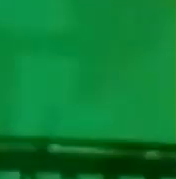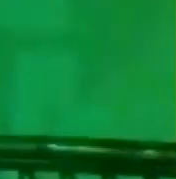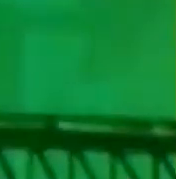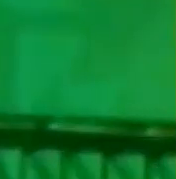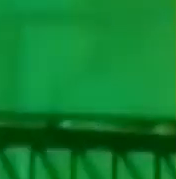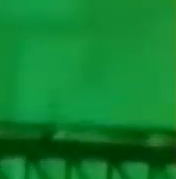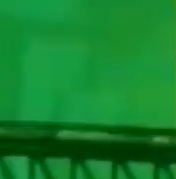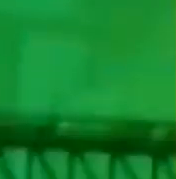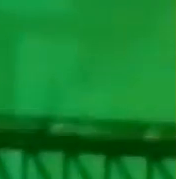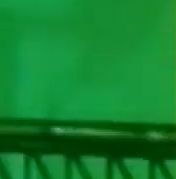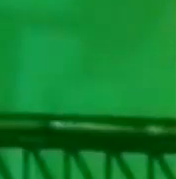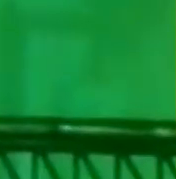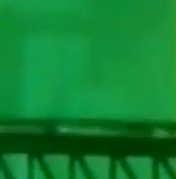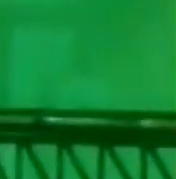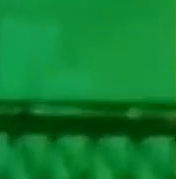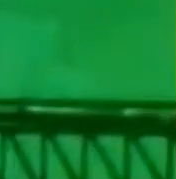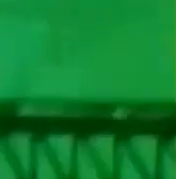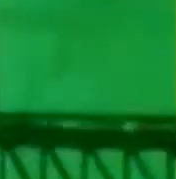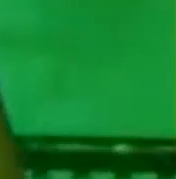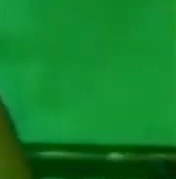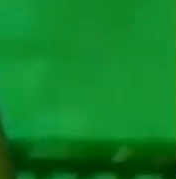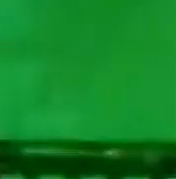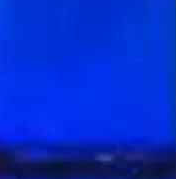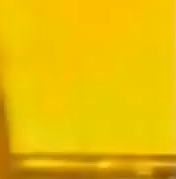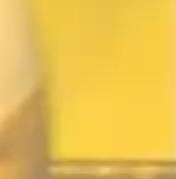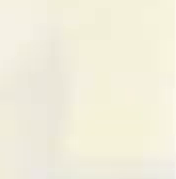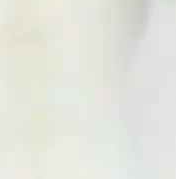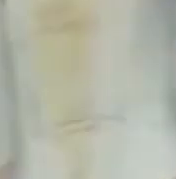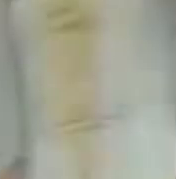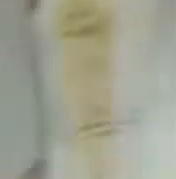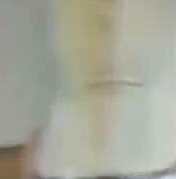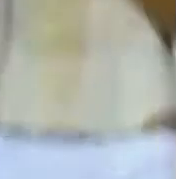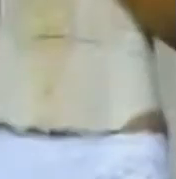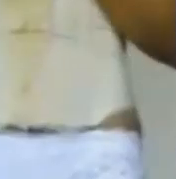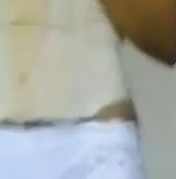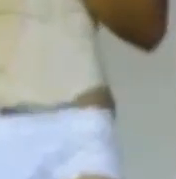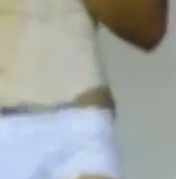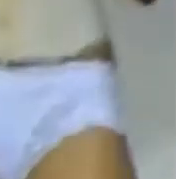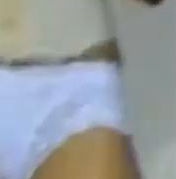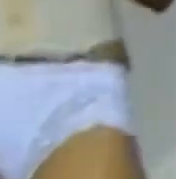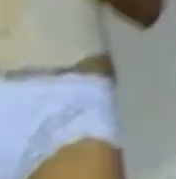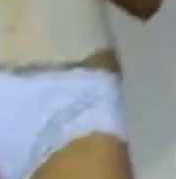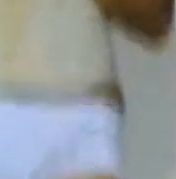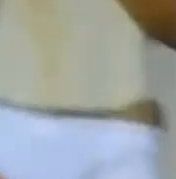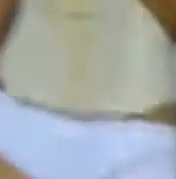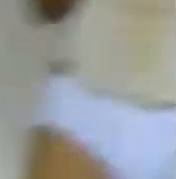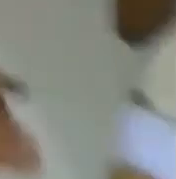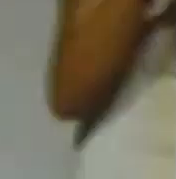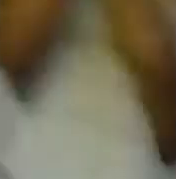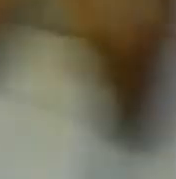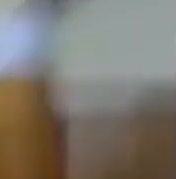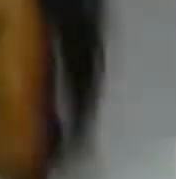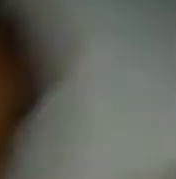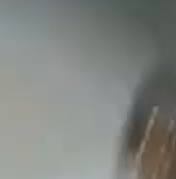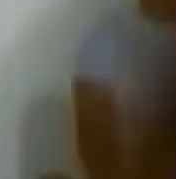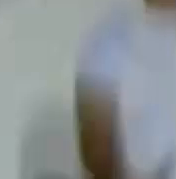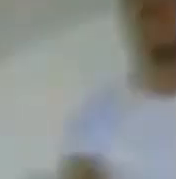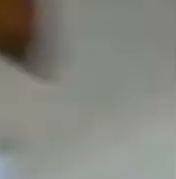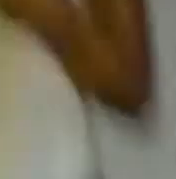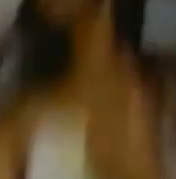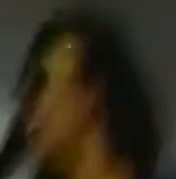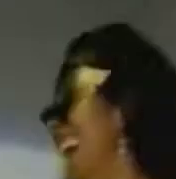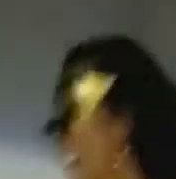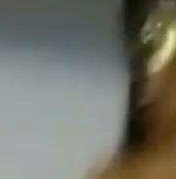Un polémico espectáculo que no dejó a nadie indiferente, aunque al parecer algunos estudiantes ya están acostumbrados.